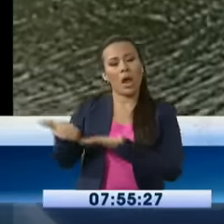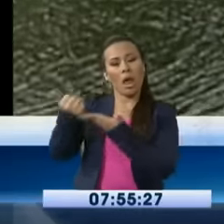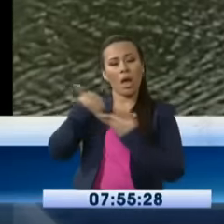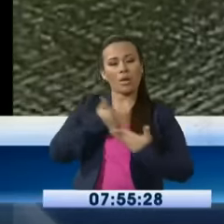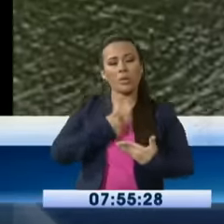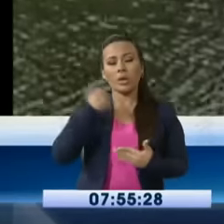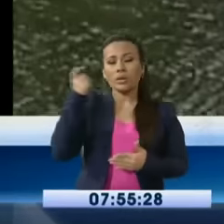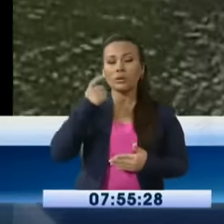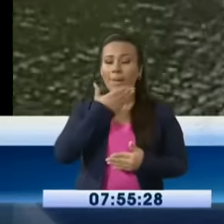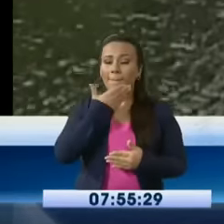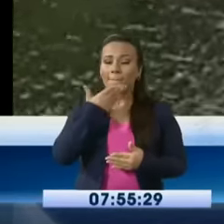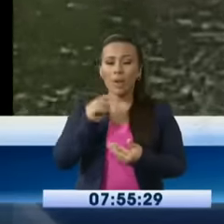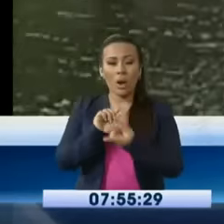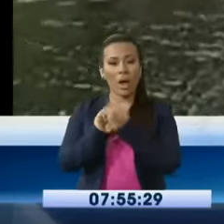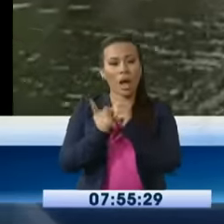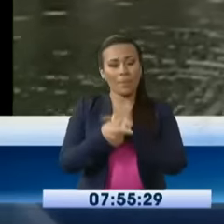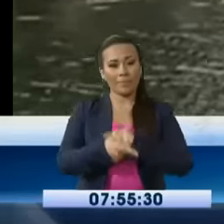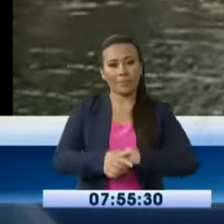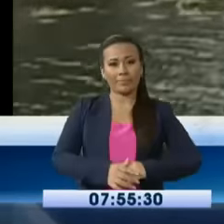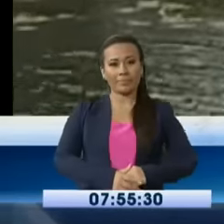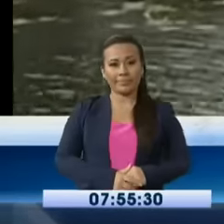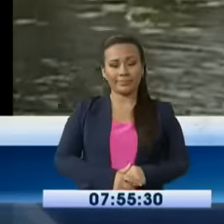Informó Ítalo Ruiz.